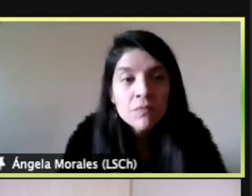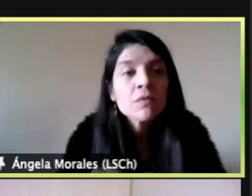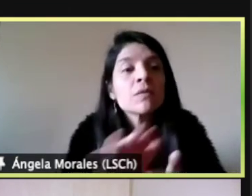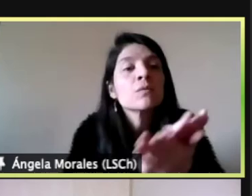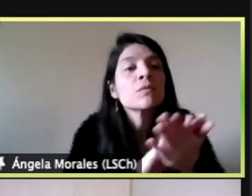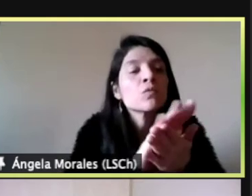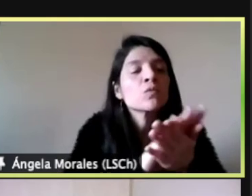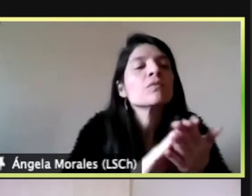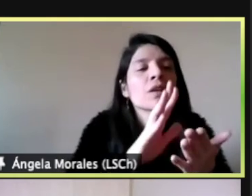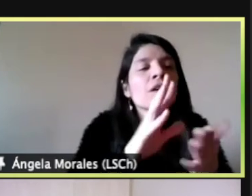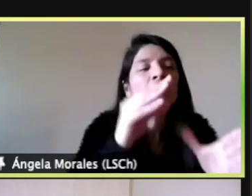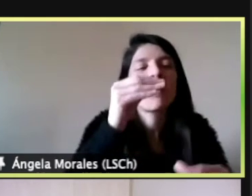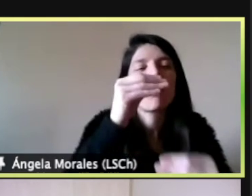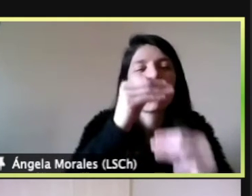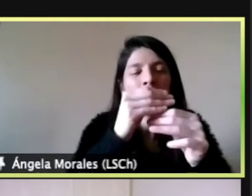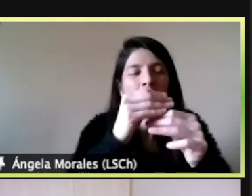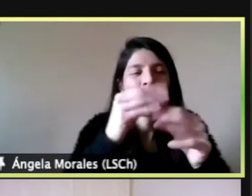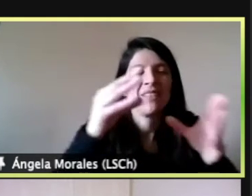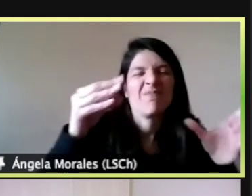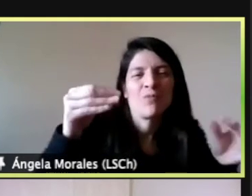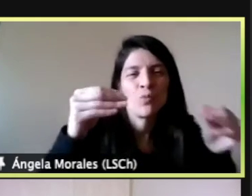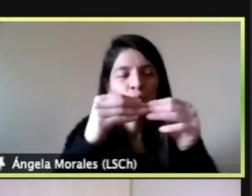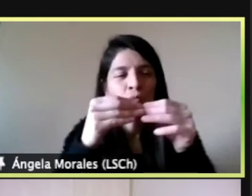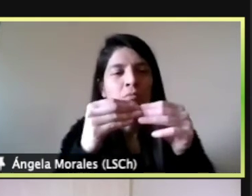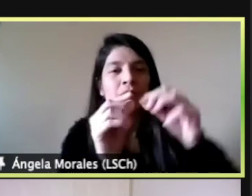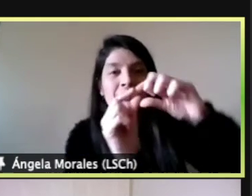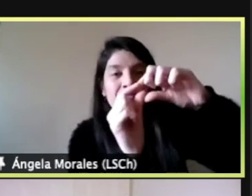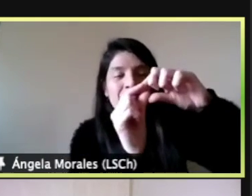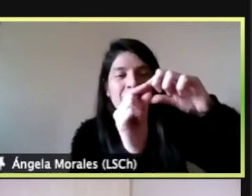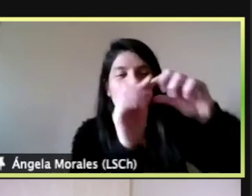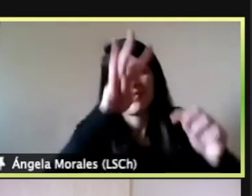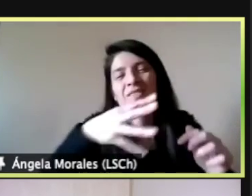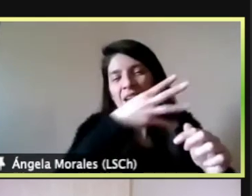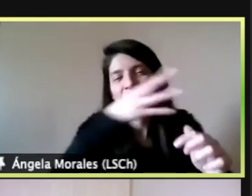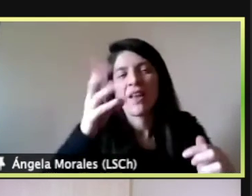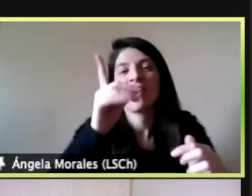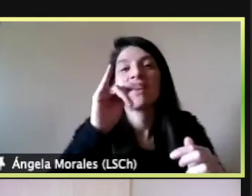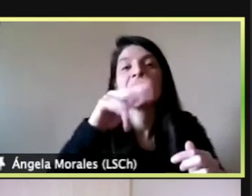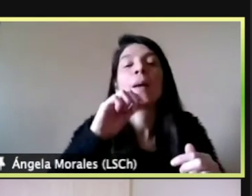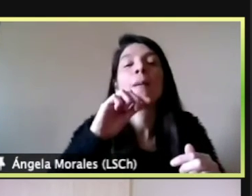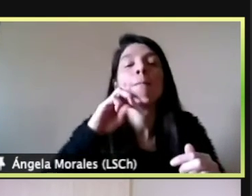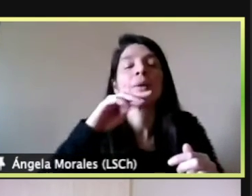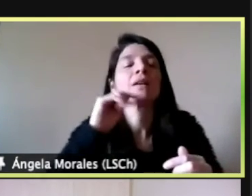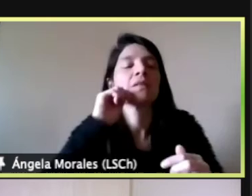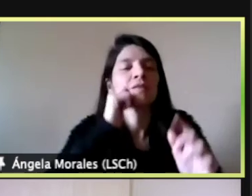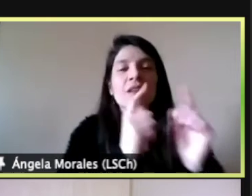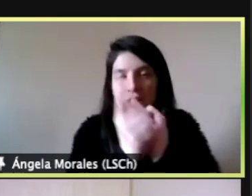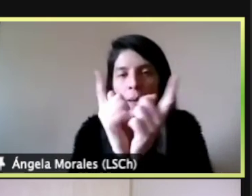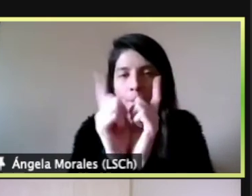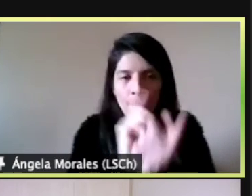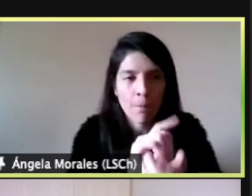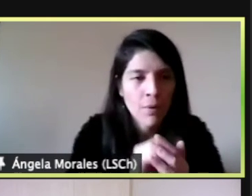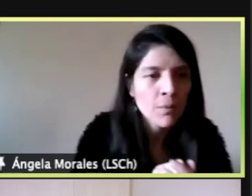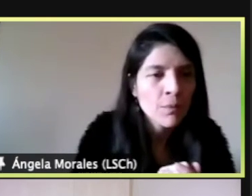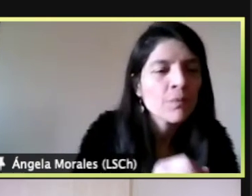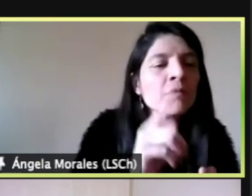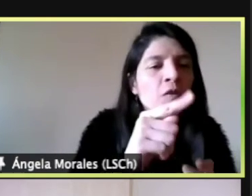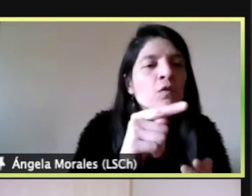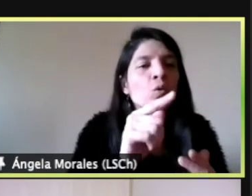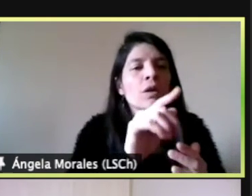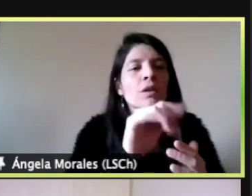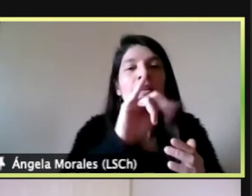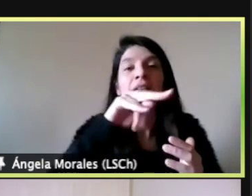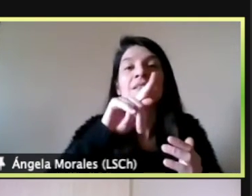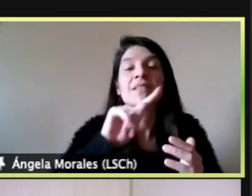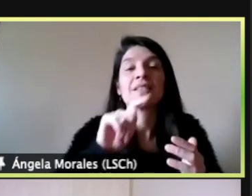ir a insertar. En insertar me voy a encontrar con esto que está acá, que se llama tabla dinámica. Voy a utilizar esta primera